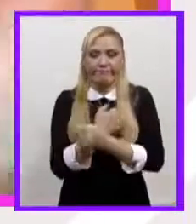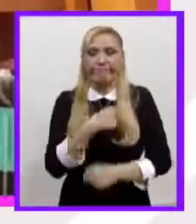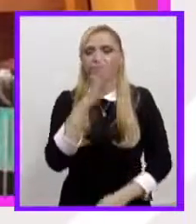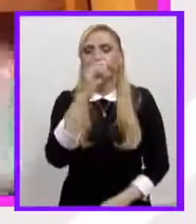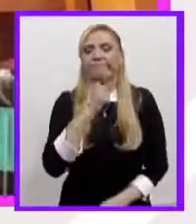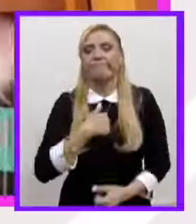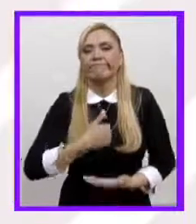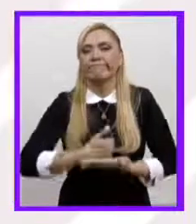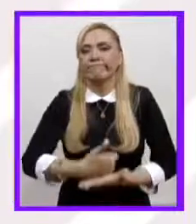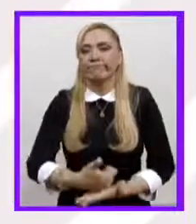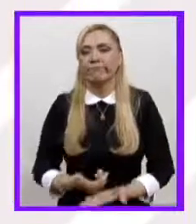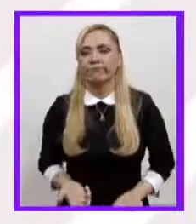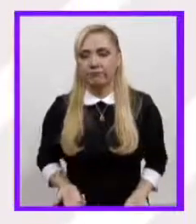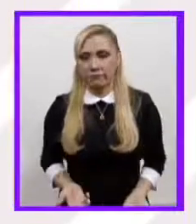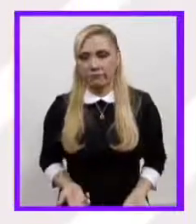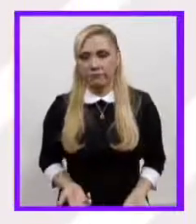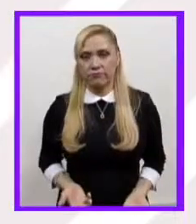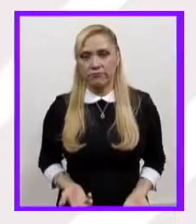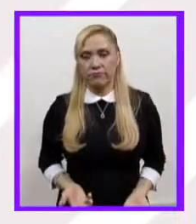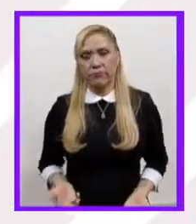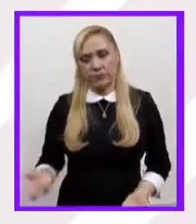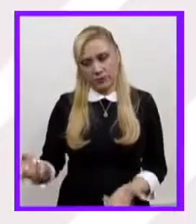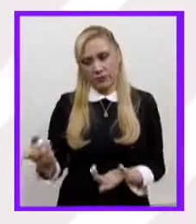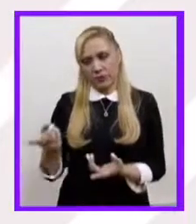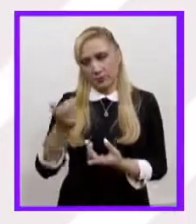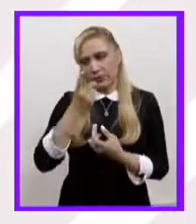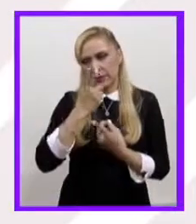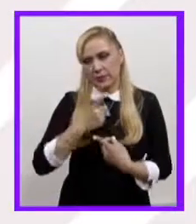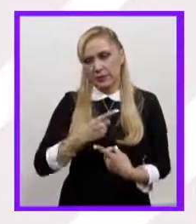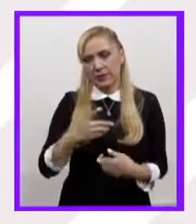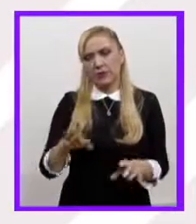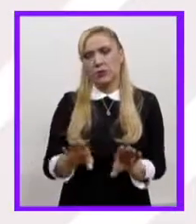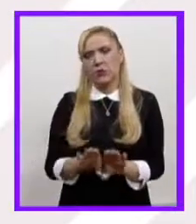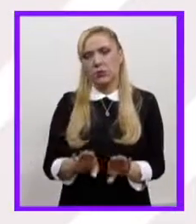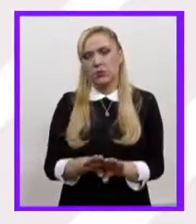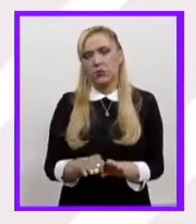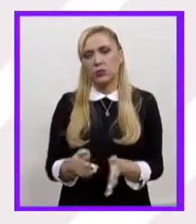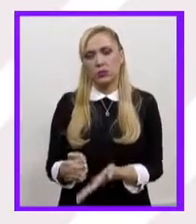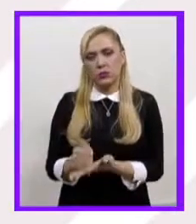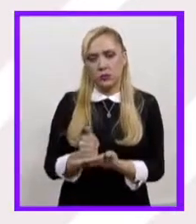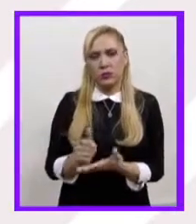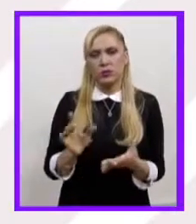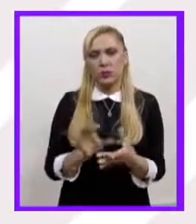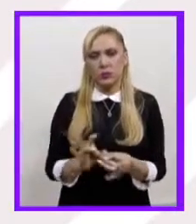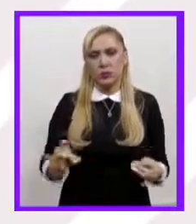actuar. Entonces, te lo pongo así, digamos, un poco en el ámbito más